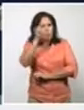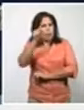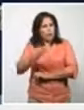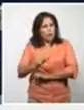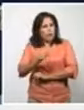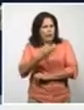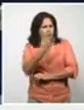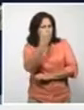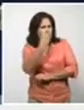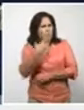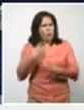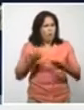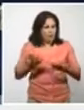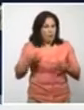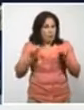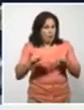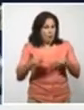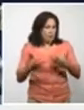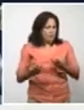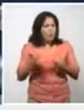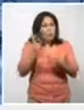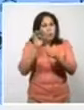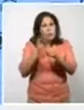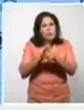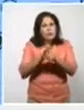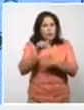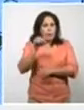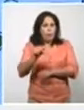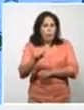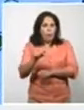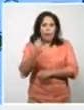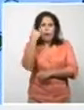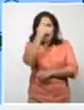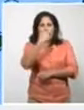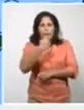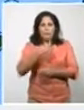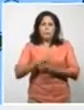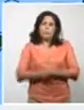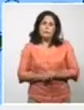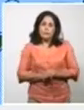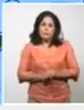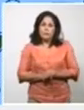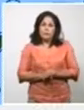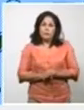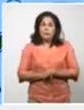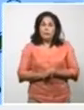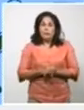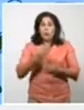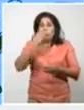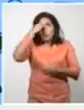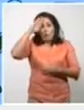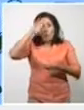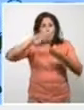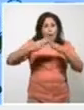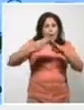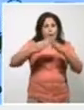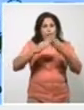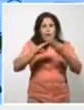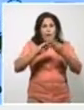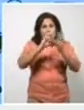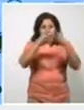tener. Comenzamos, doctor, entonces la ronda de preguntas. Correcto. Usuario de Cuba Debate pregunta lo siguiente.